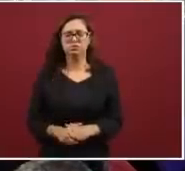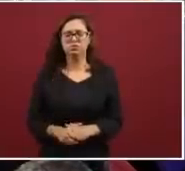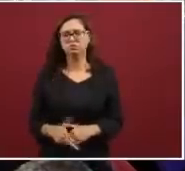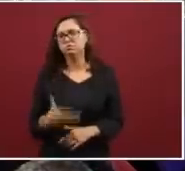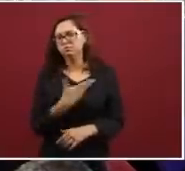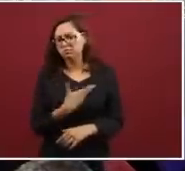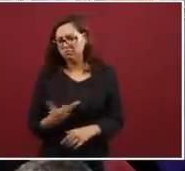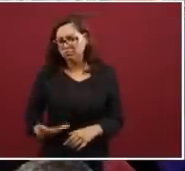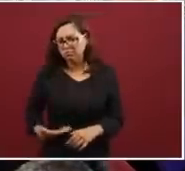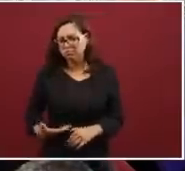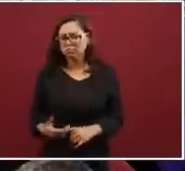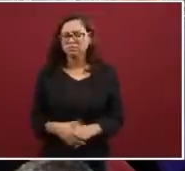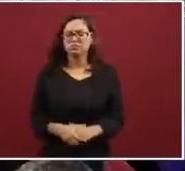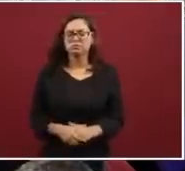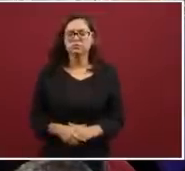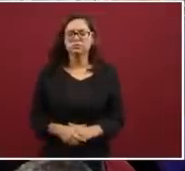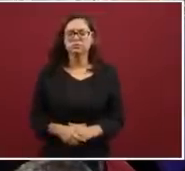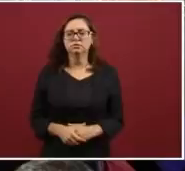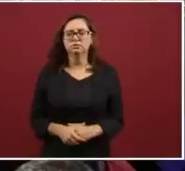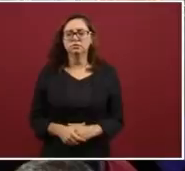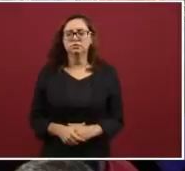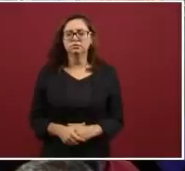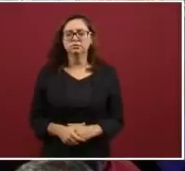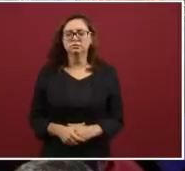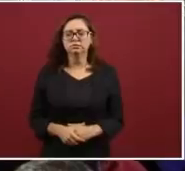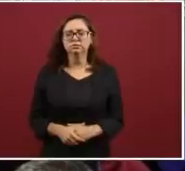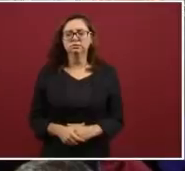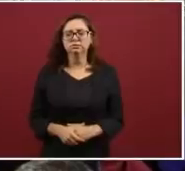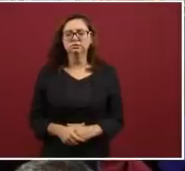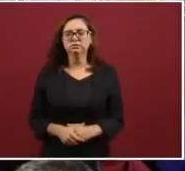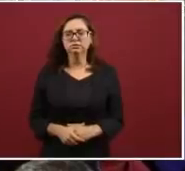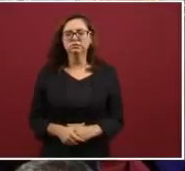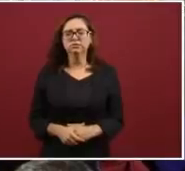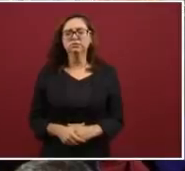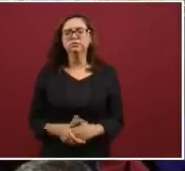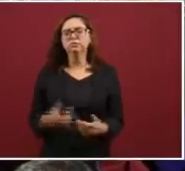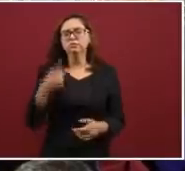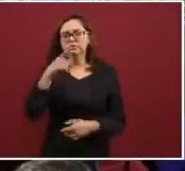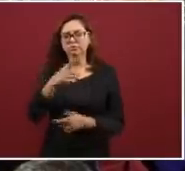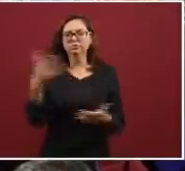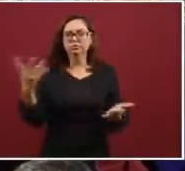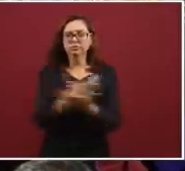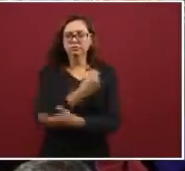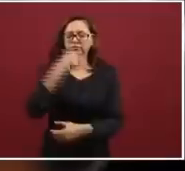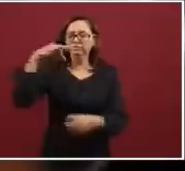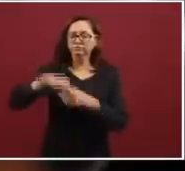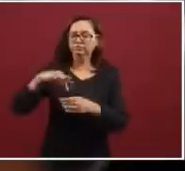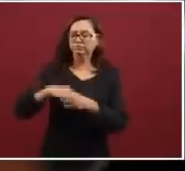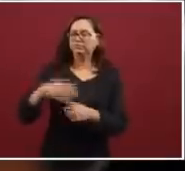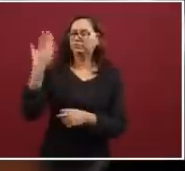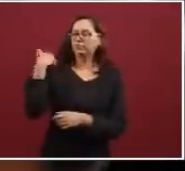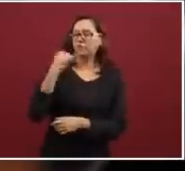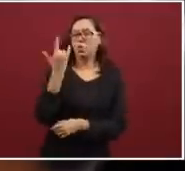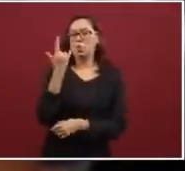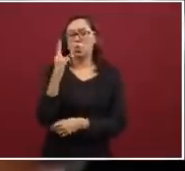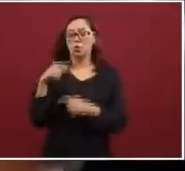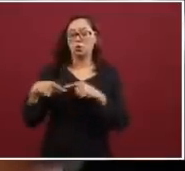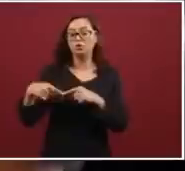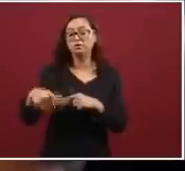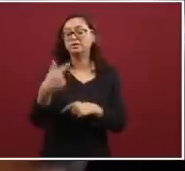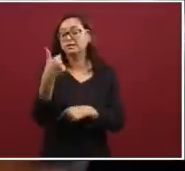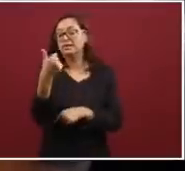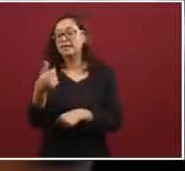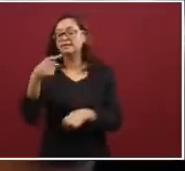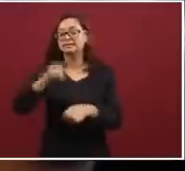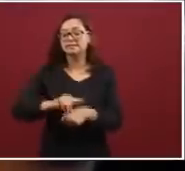Presidente, a 6 días de cumplirse un año de su triunfo, ¿podría usted darnos el